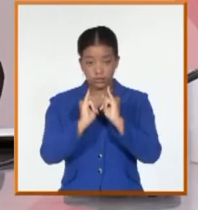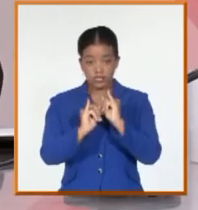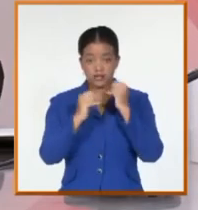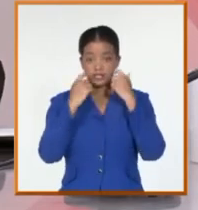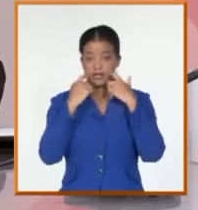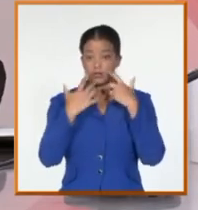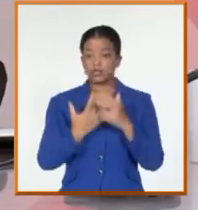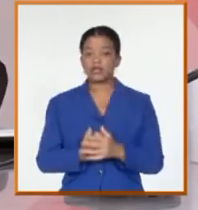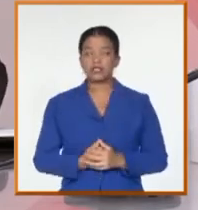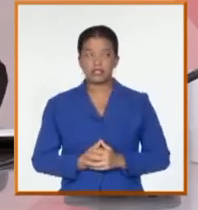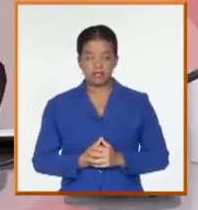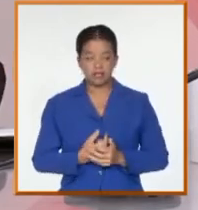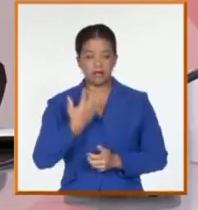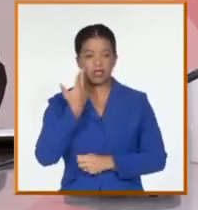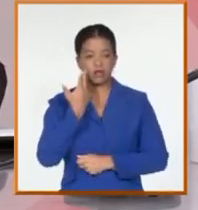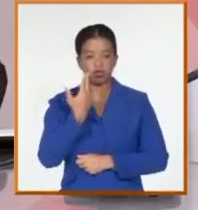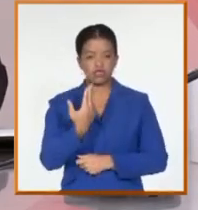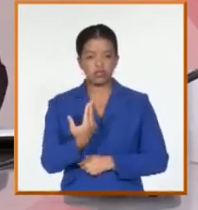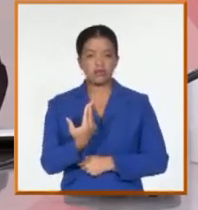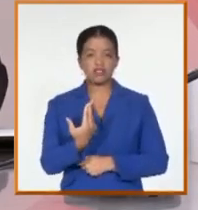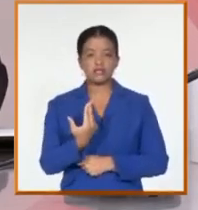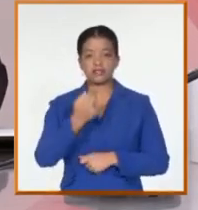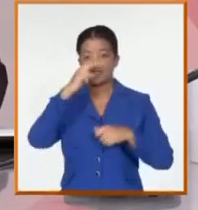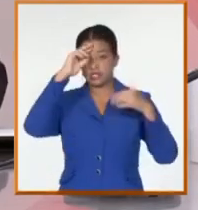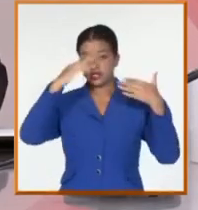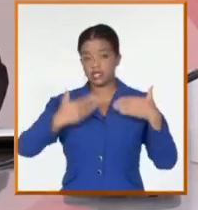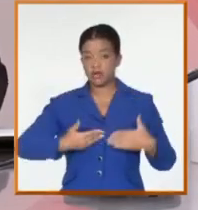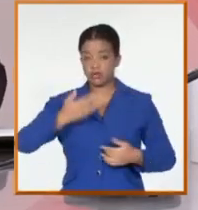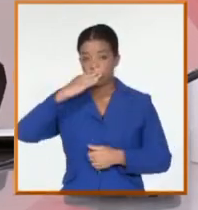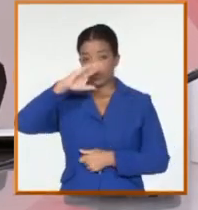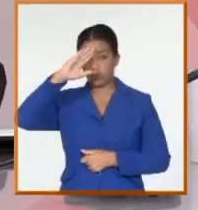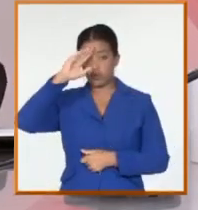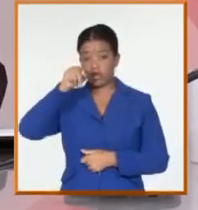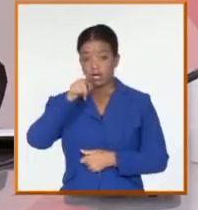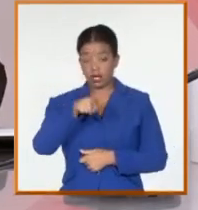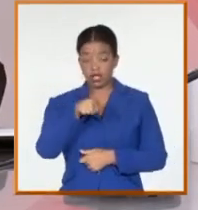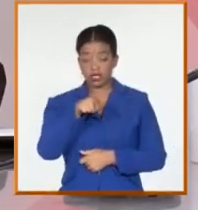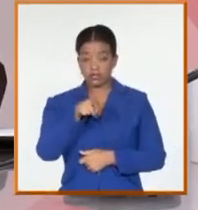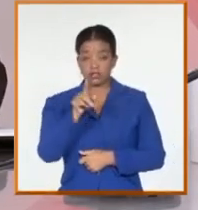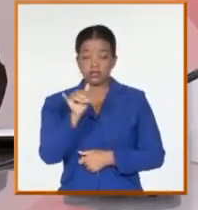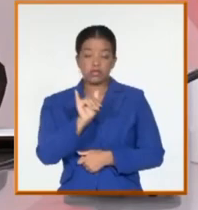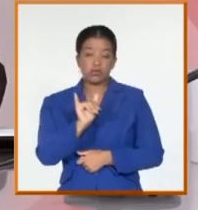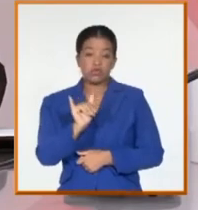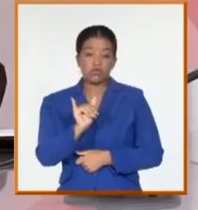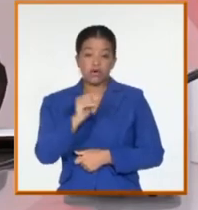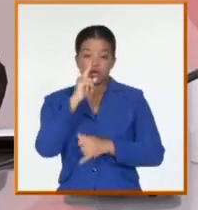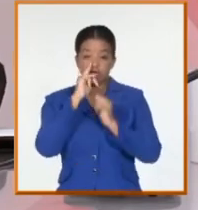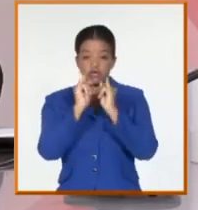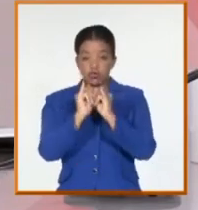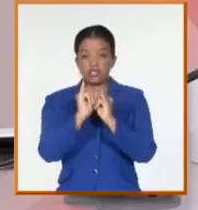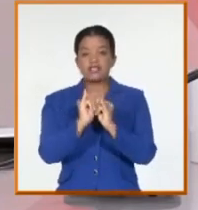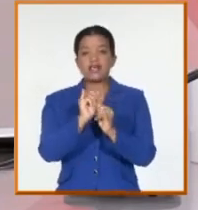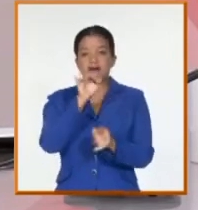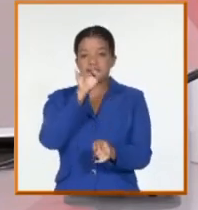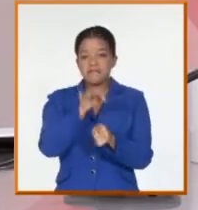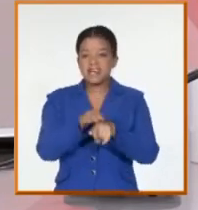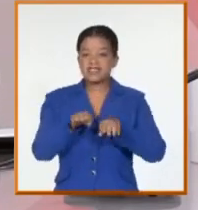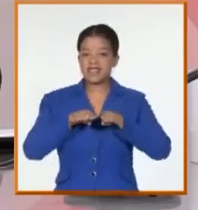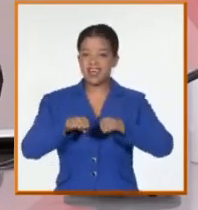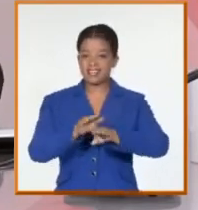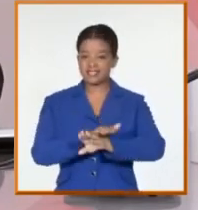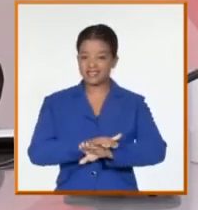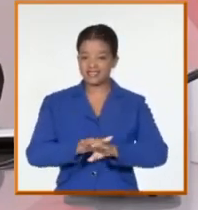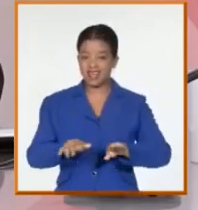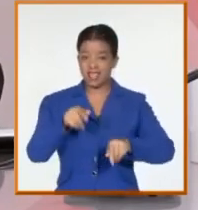un reconocimiento para el sistema de salud cubano y que sin duda es pues noticia para encabezar esta mesa redonda